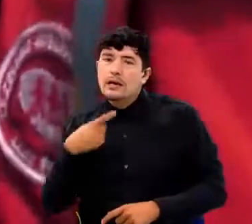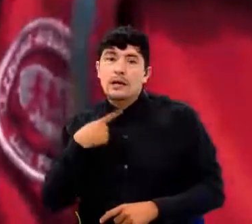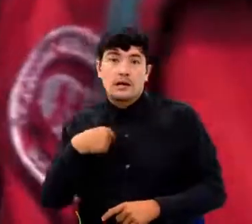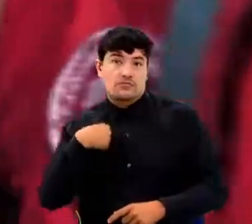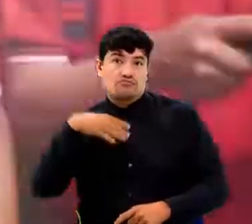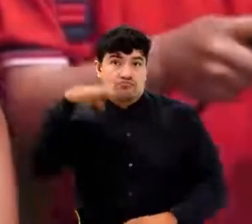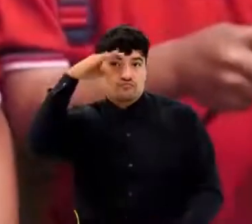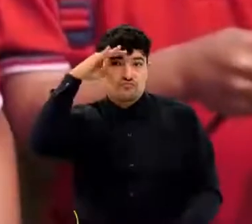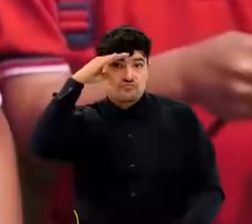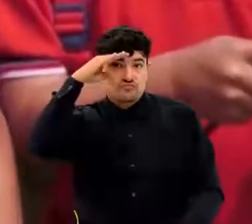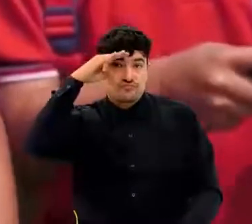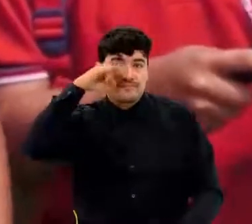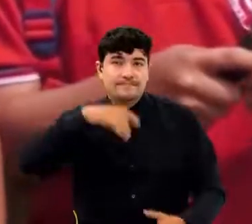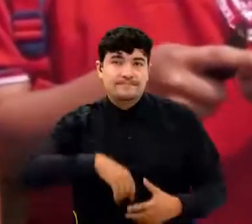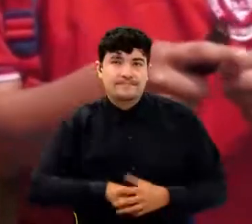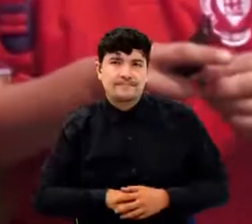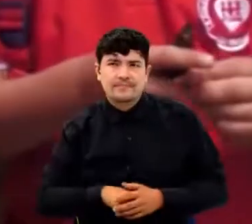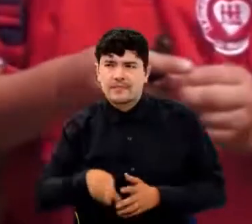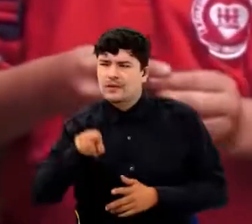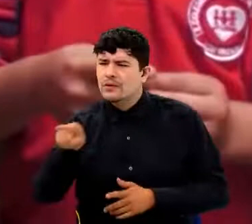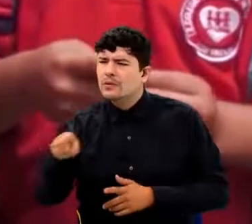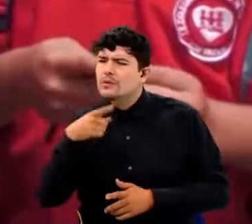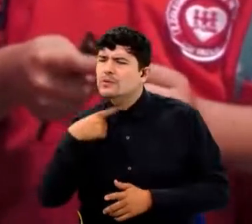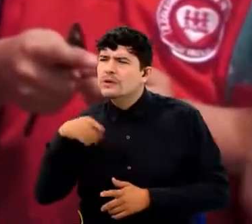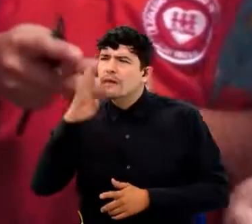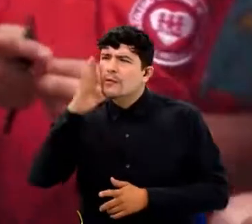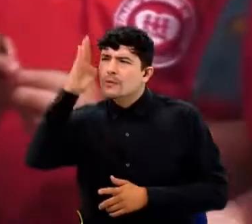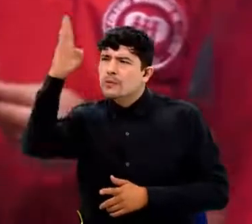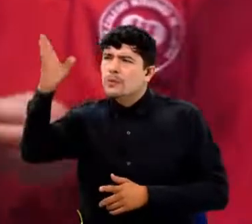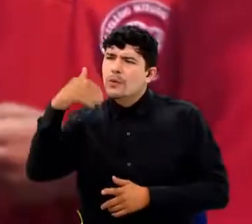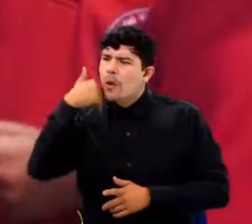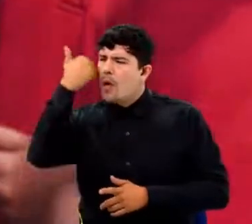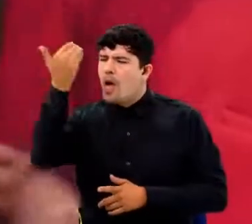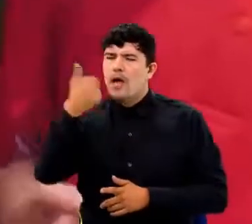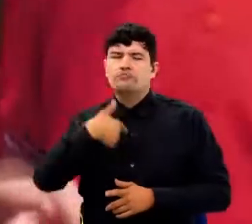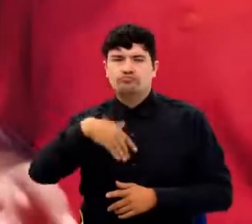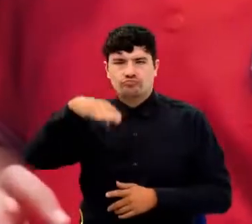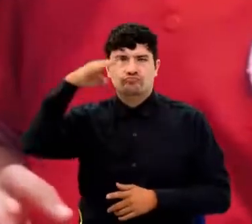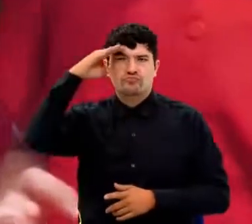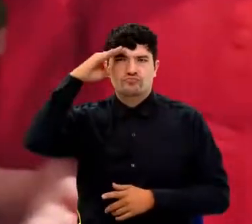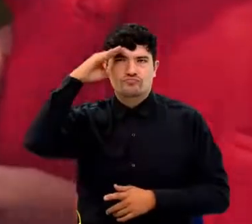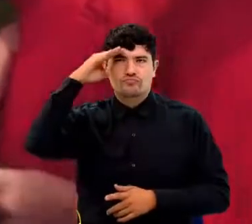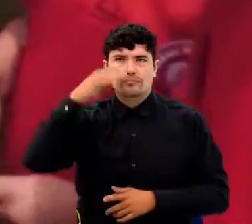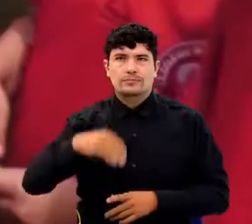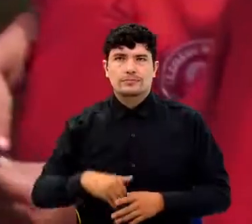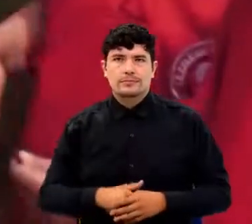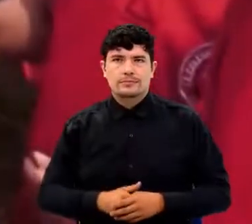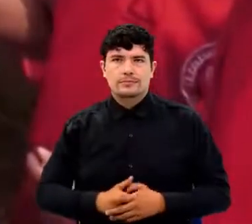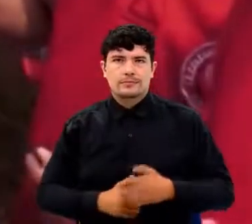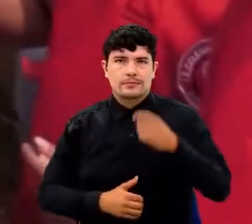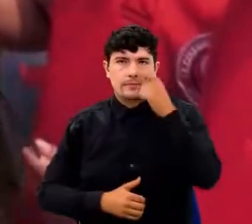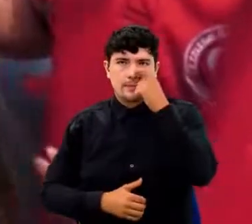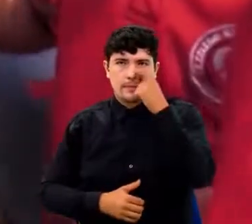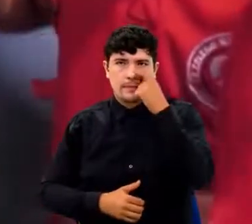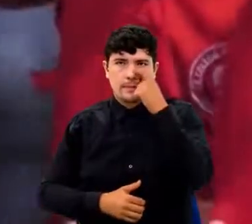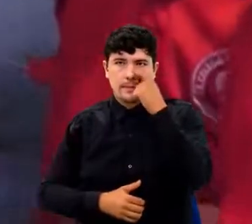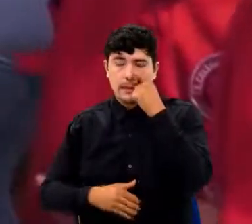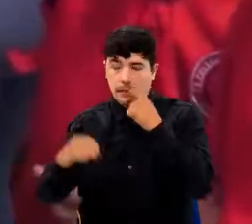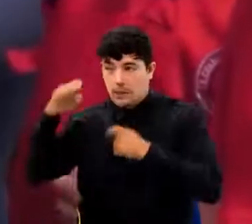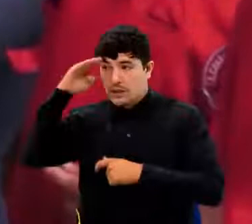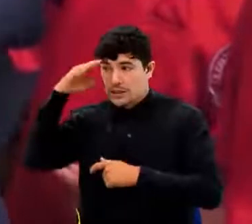Policía. ¿Y qué te gustaría hacer cuando grande? Policía. Ah, también, pero un policía que escribe. ¿Un policía